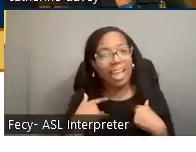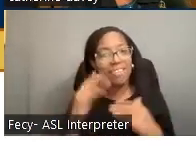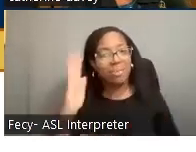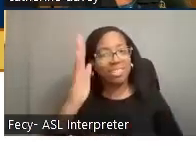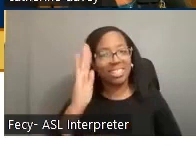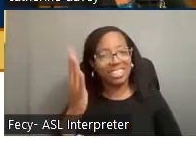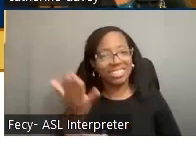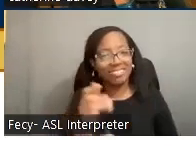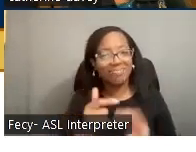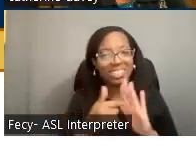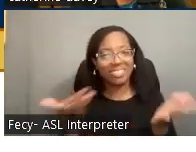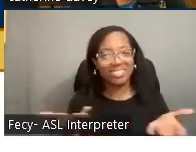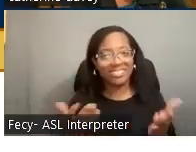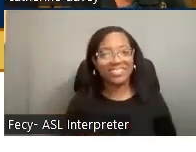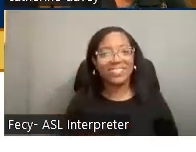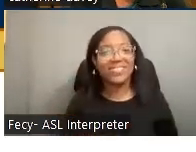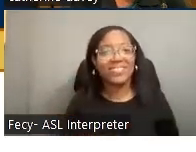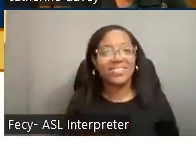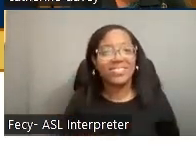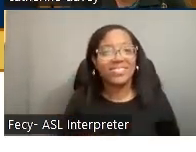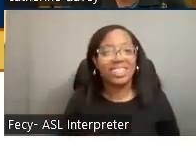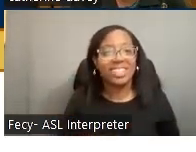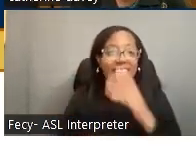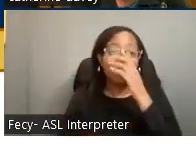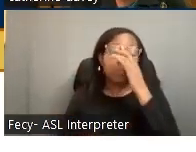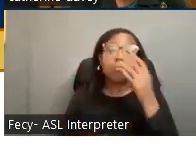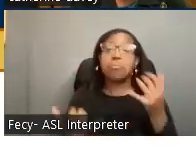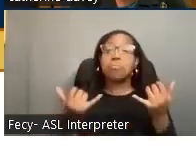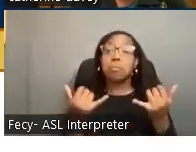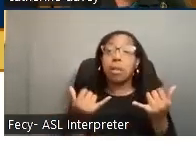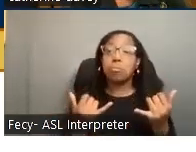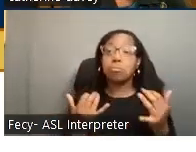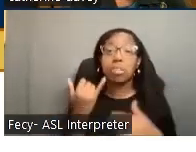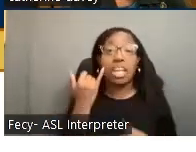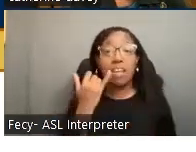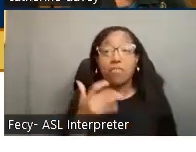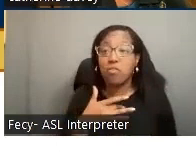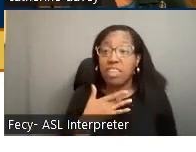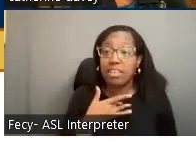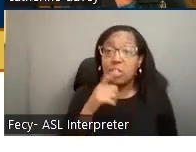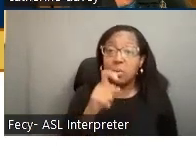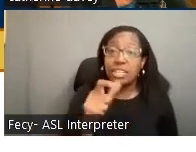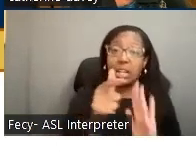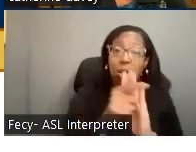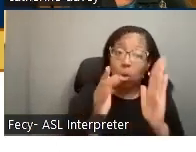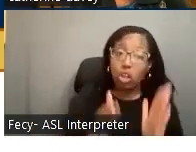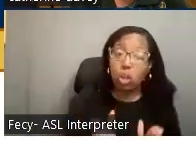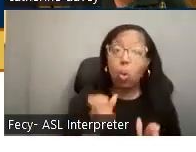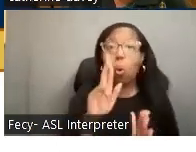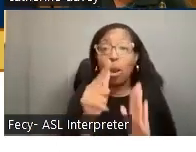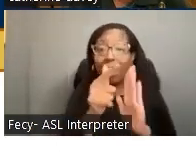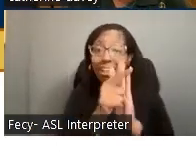hago presentaciones como esta. Bueno, pero si los instrumentos legales son correctos, ¿no? El poder